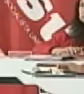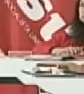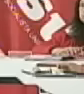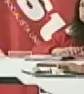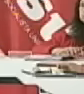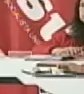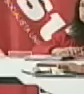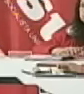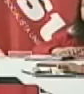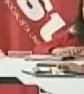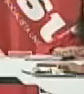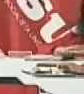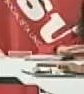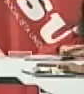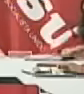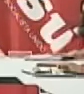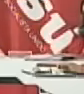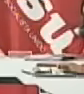50-50, y lo tumban.